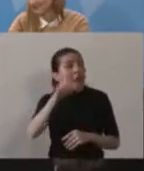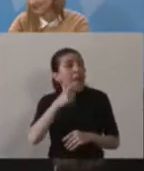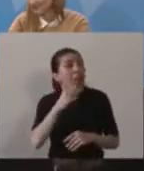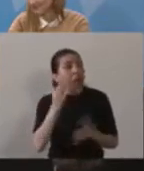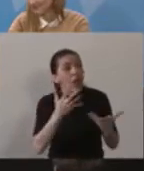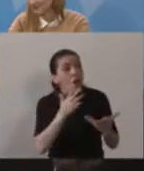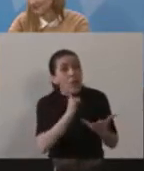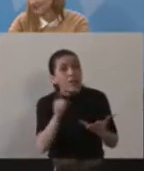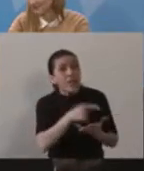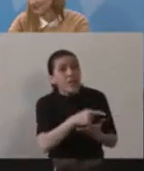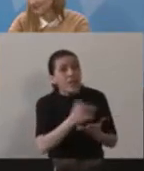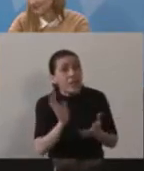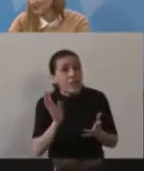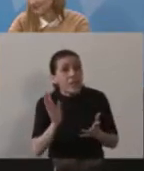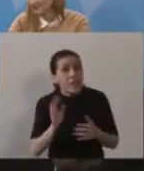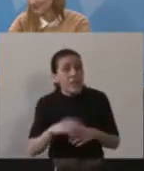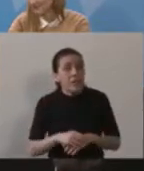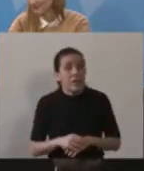Bueno,